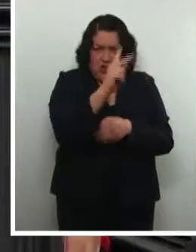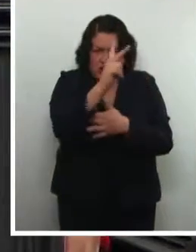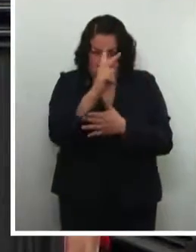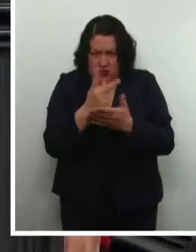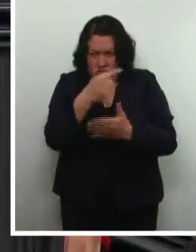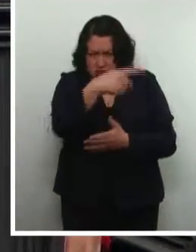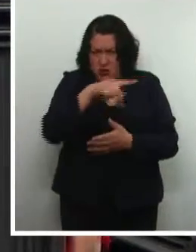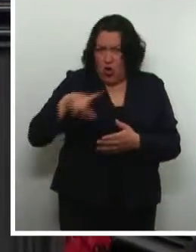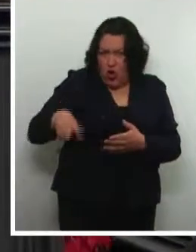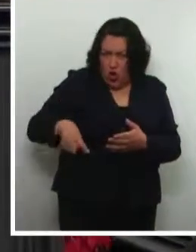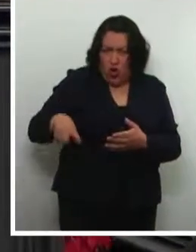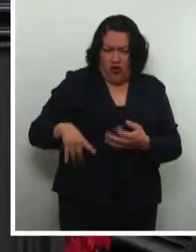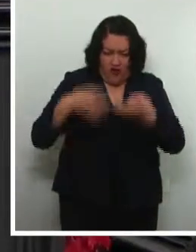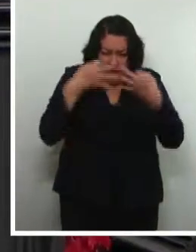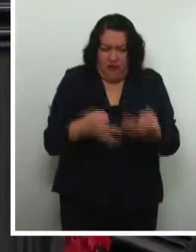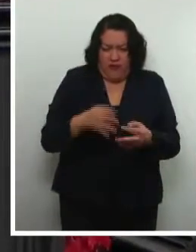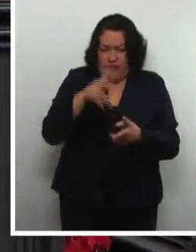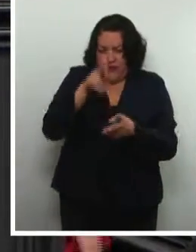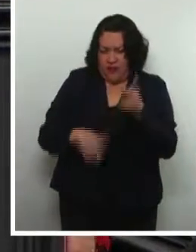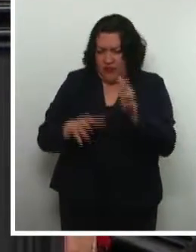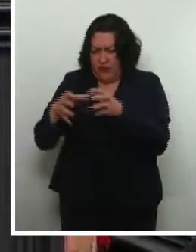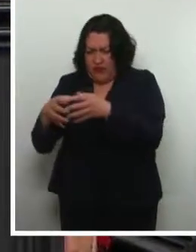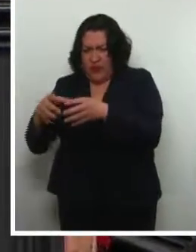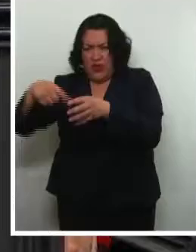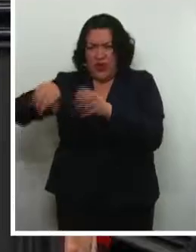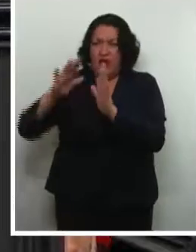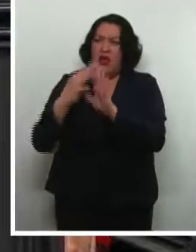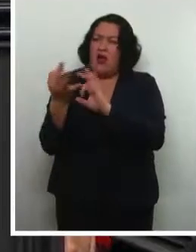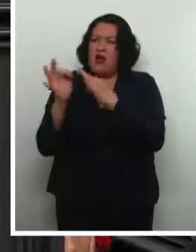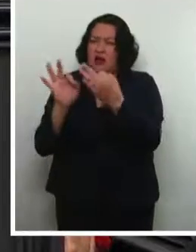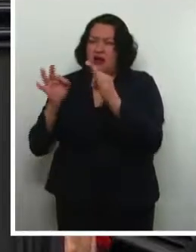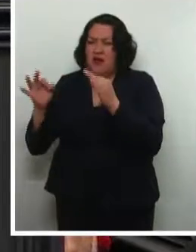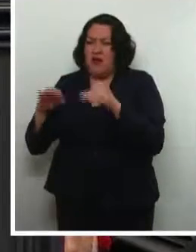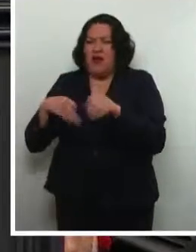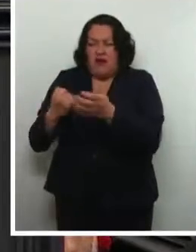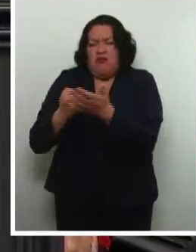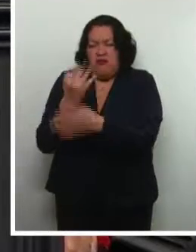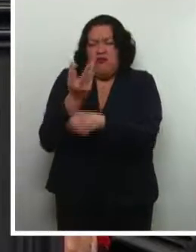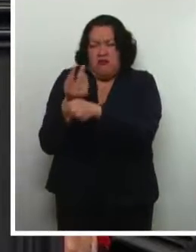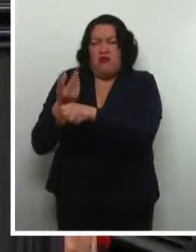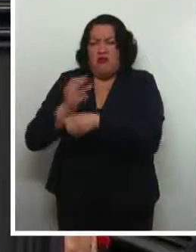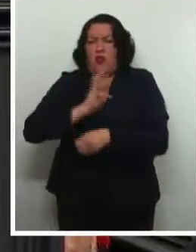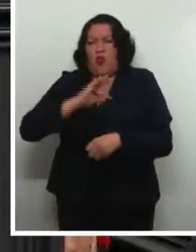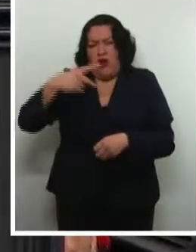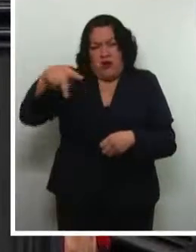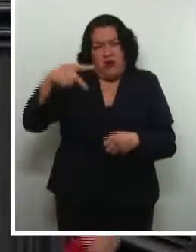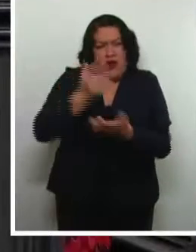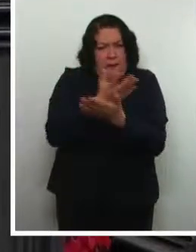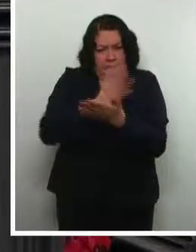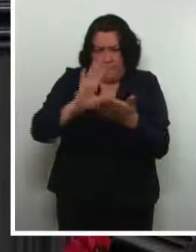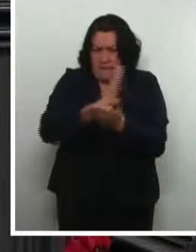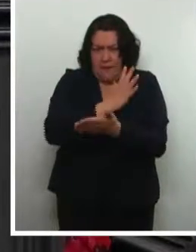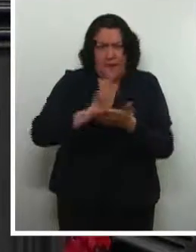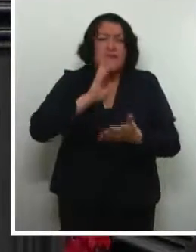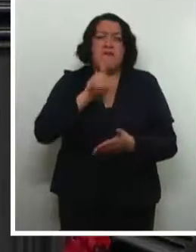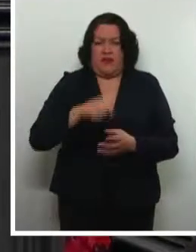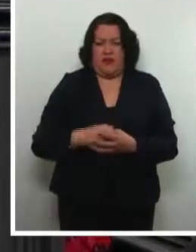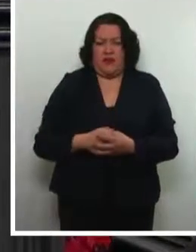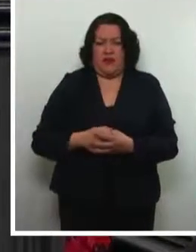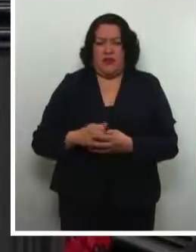posibilidad de que funcionen las organizaciones vecinales en la toma de decisiones. Se ha